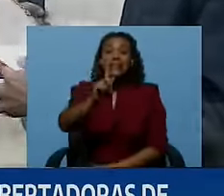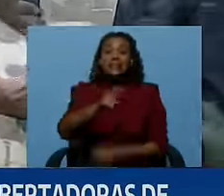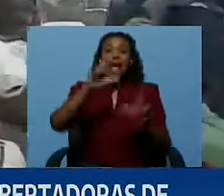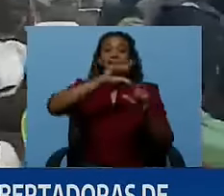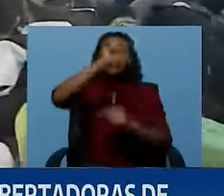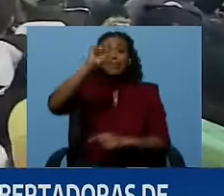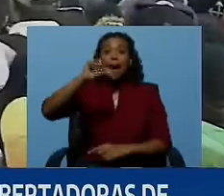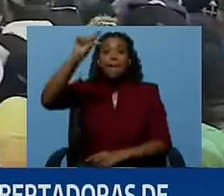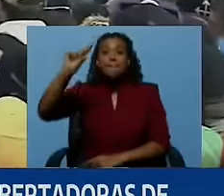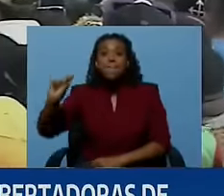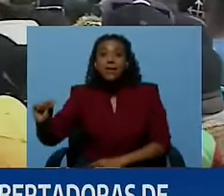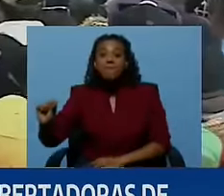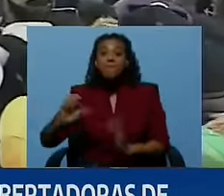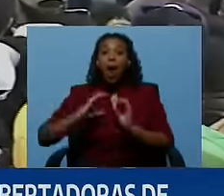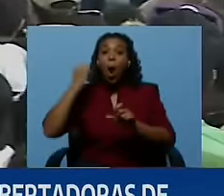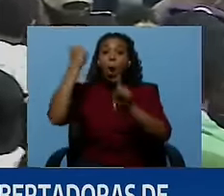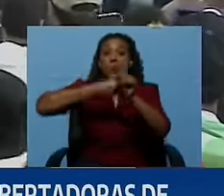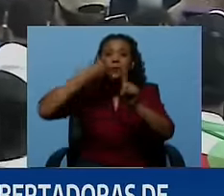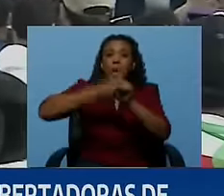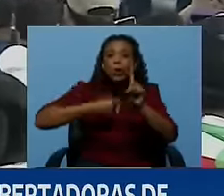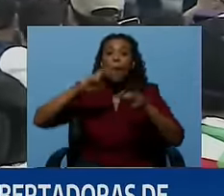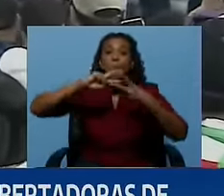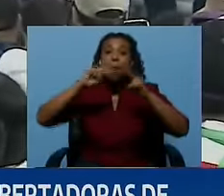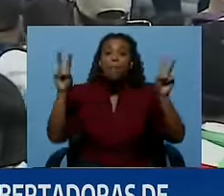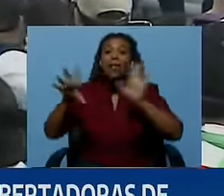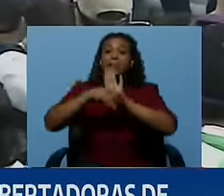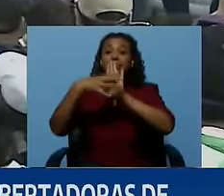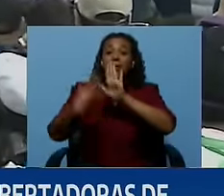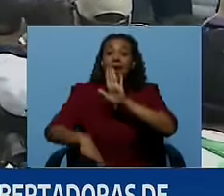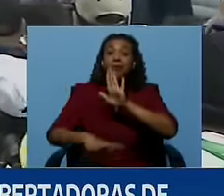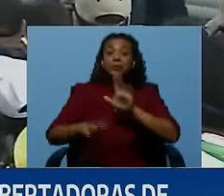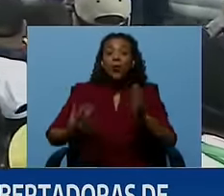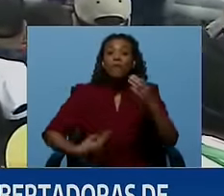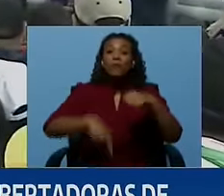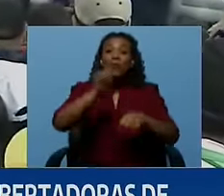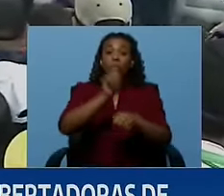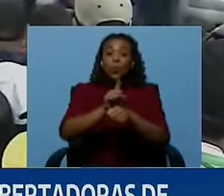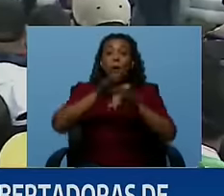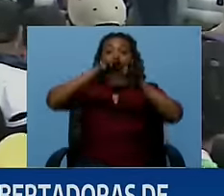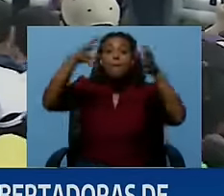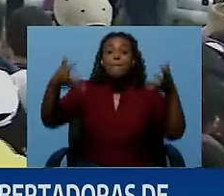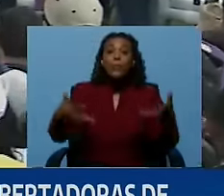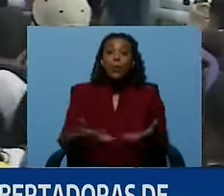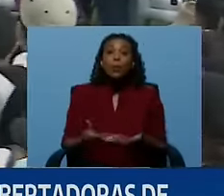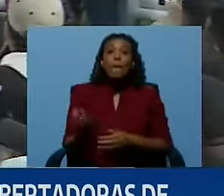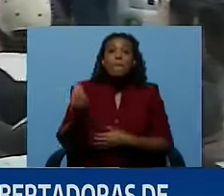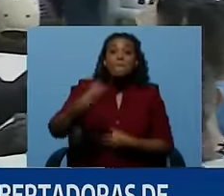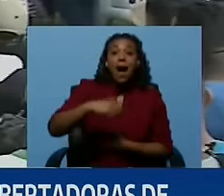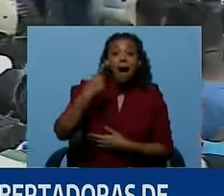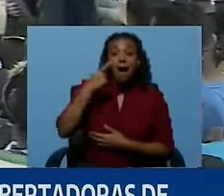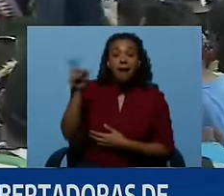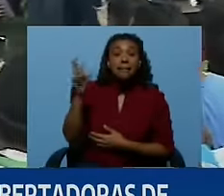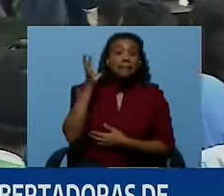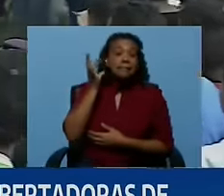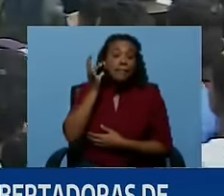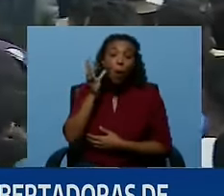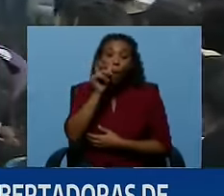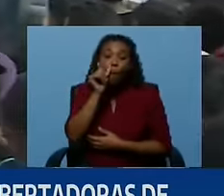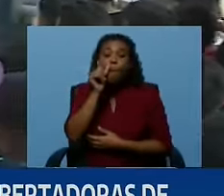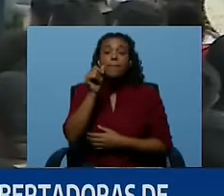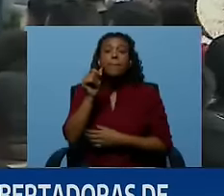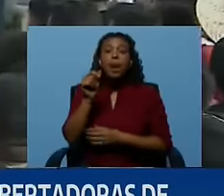un gran luchador por la paz y los derechos fundamentales del mundo. Además, ha hecho